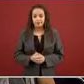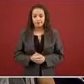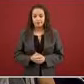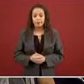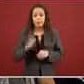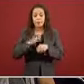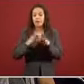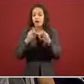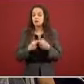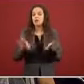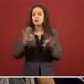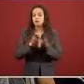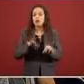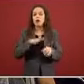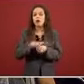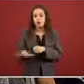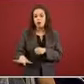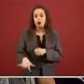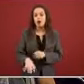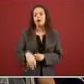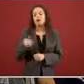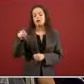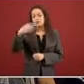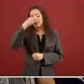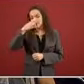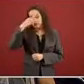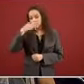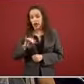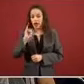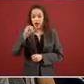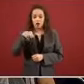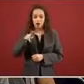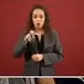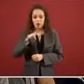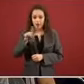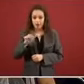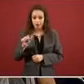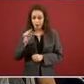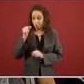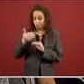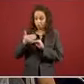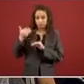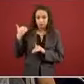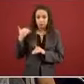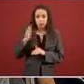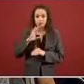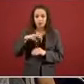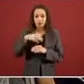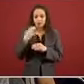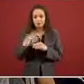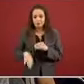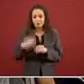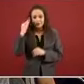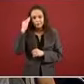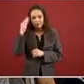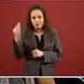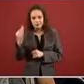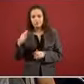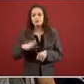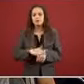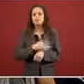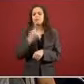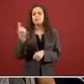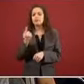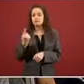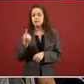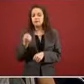influenza. Recién cerramos la temporada de influenza y decimos cerramos porque la frecuencia de esta